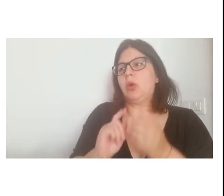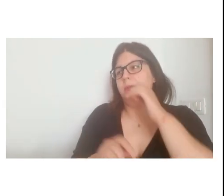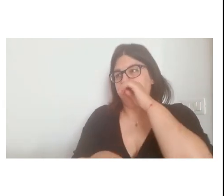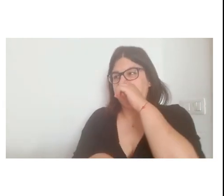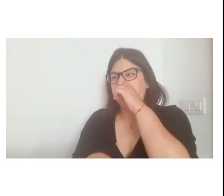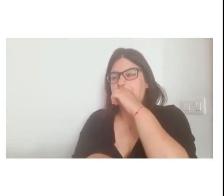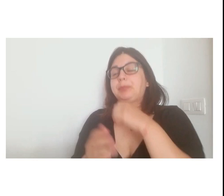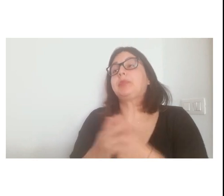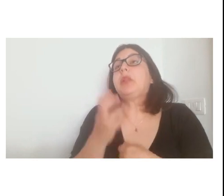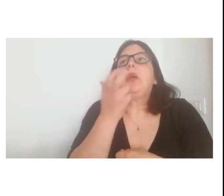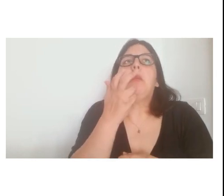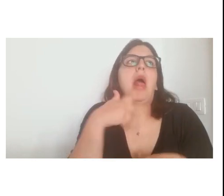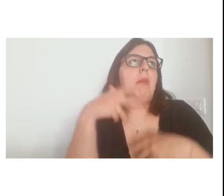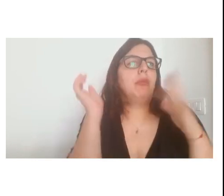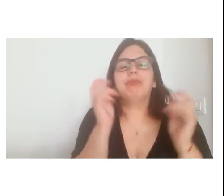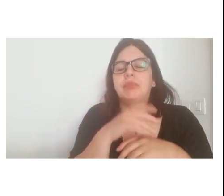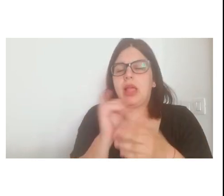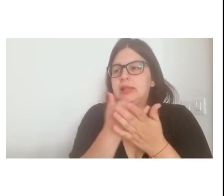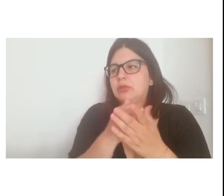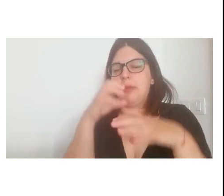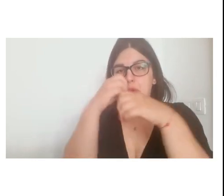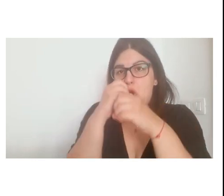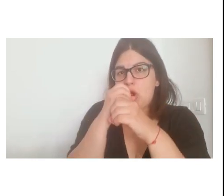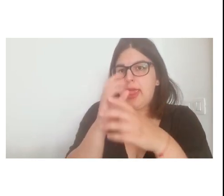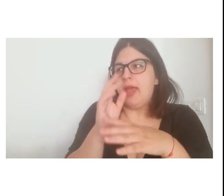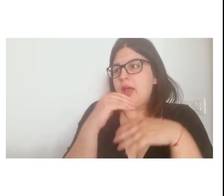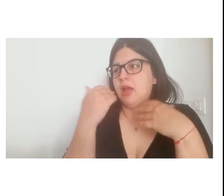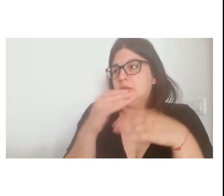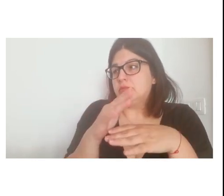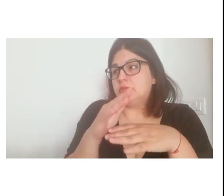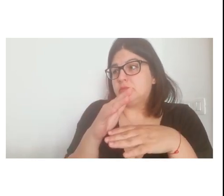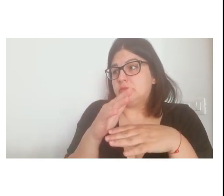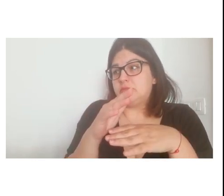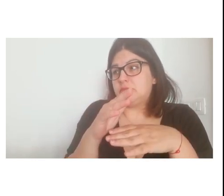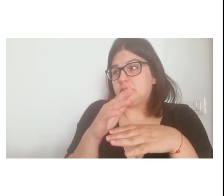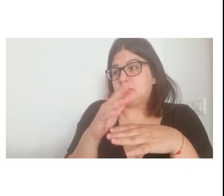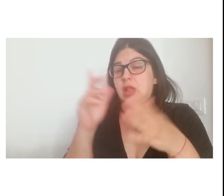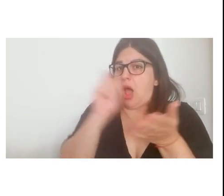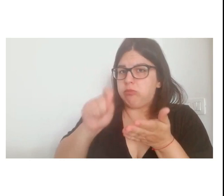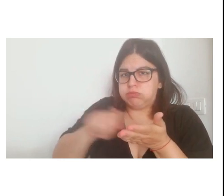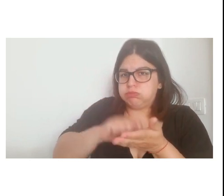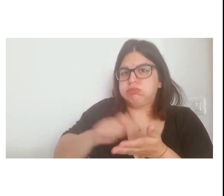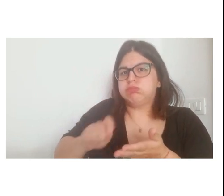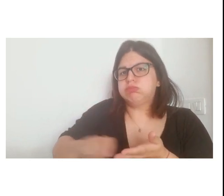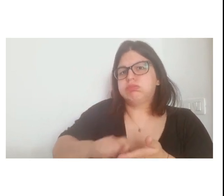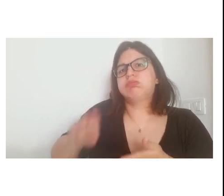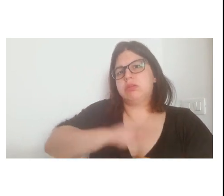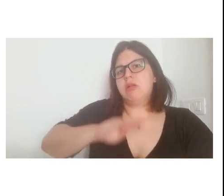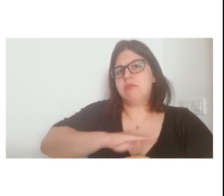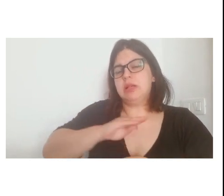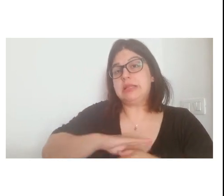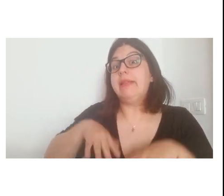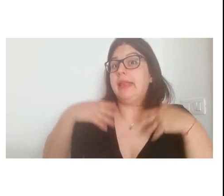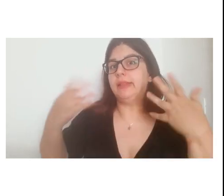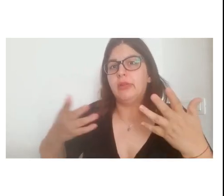por exemplo, en bioloxía, que nos tocou este ano, era apuntes. Todo en apuntes. Entón,